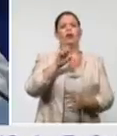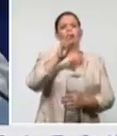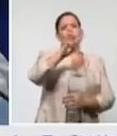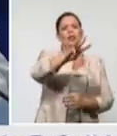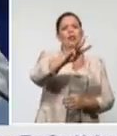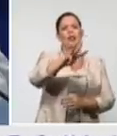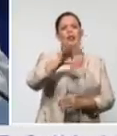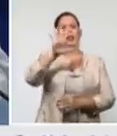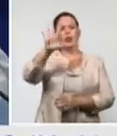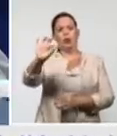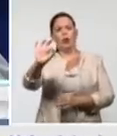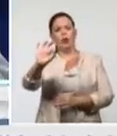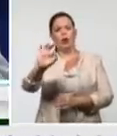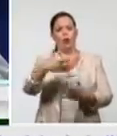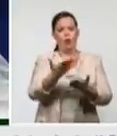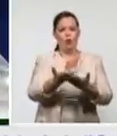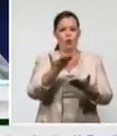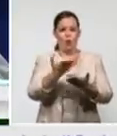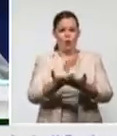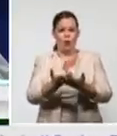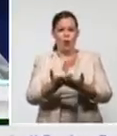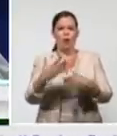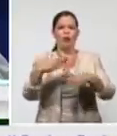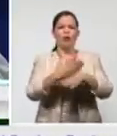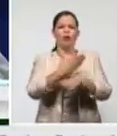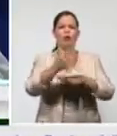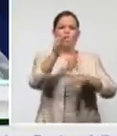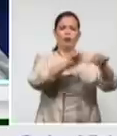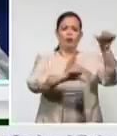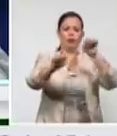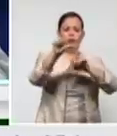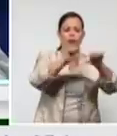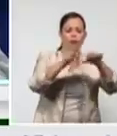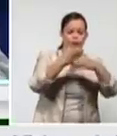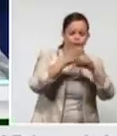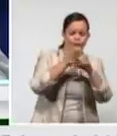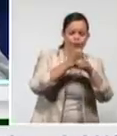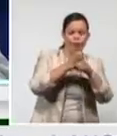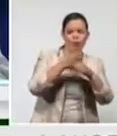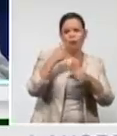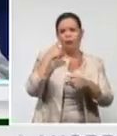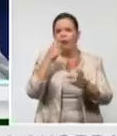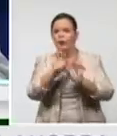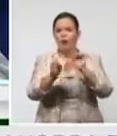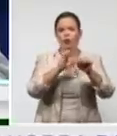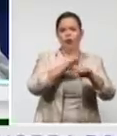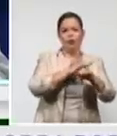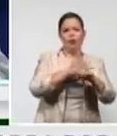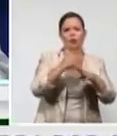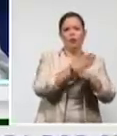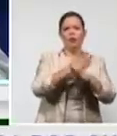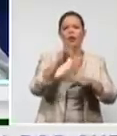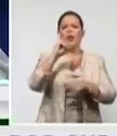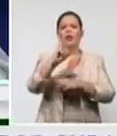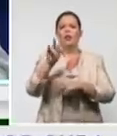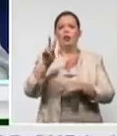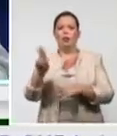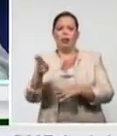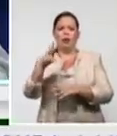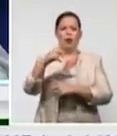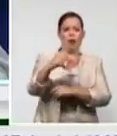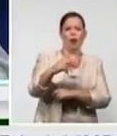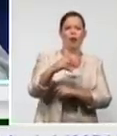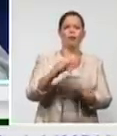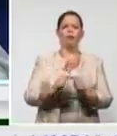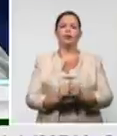4.350 muestras en los laboratorios de biología molecular del Instituto de Medicina Tropical Pedro Curí,